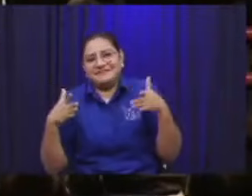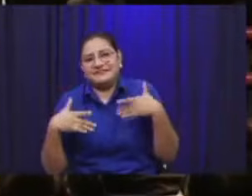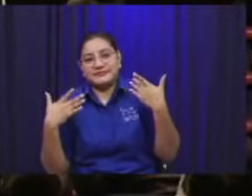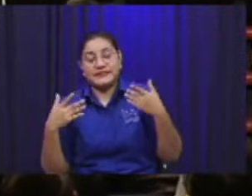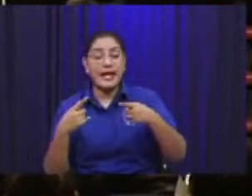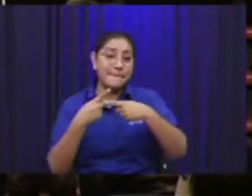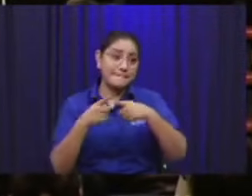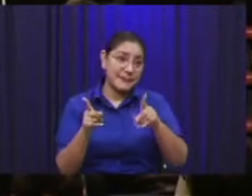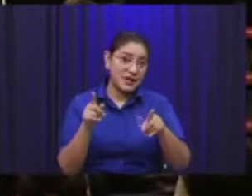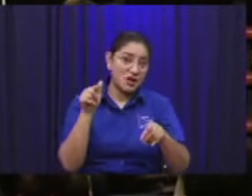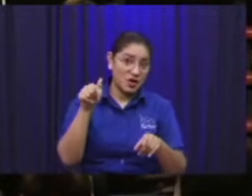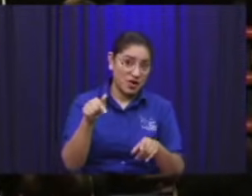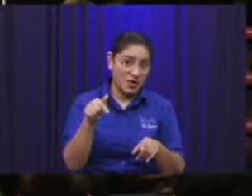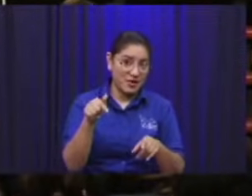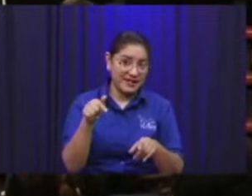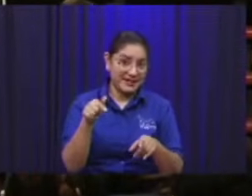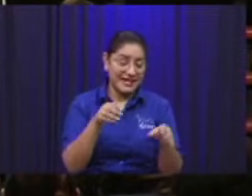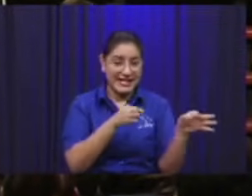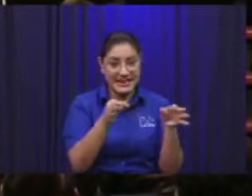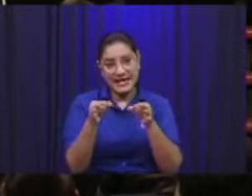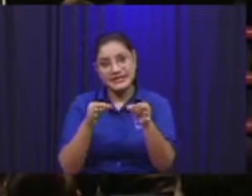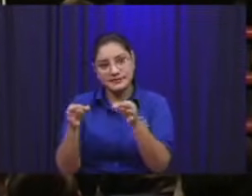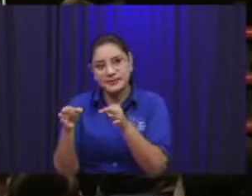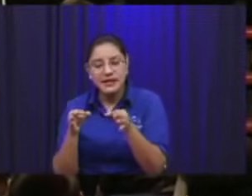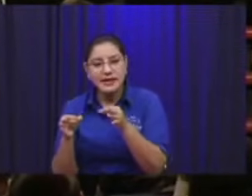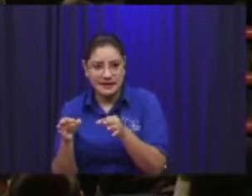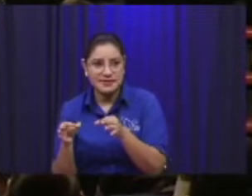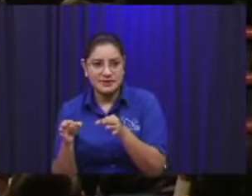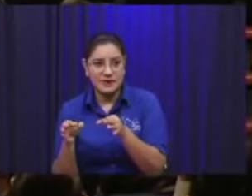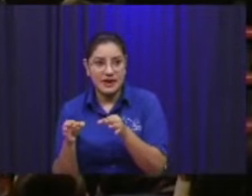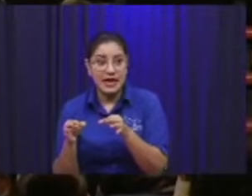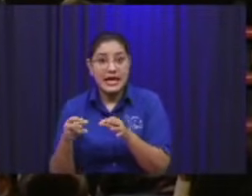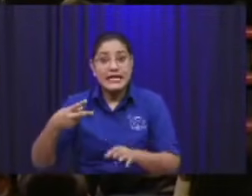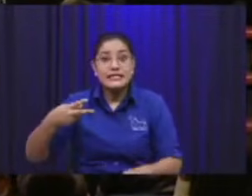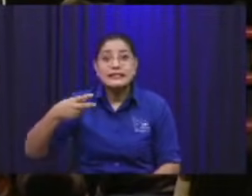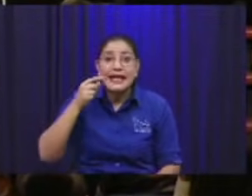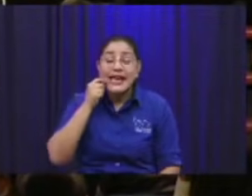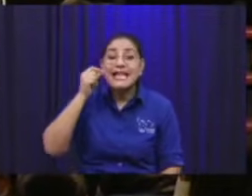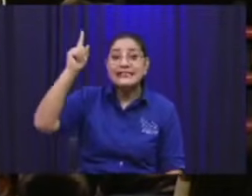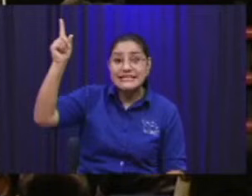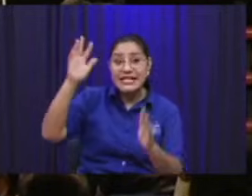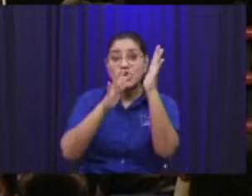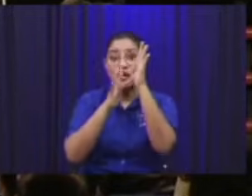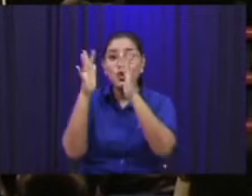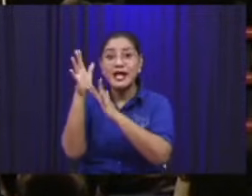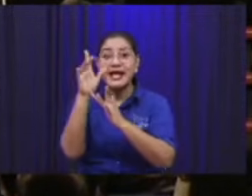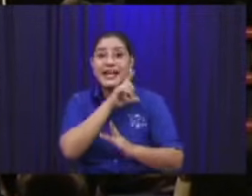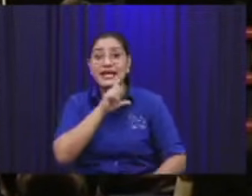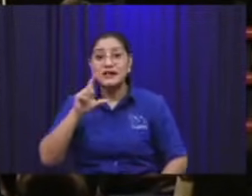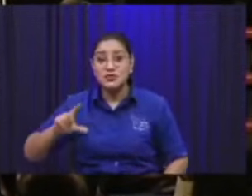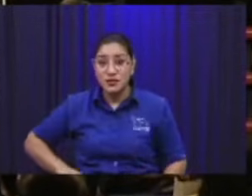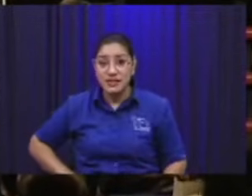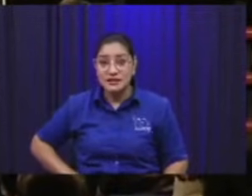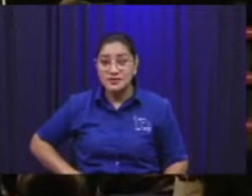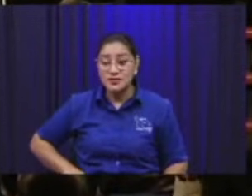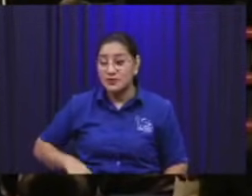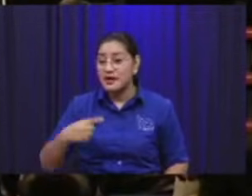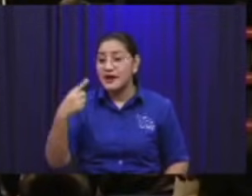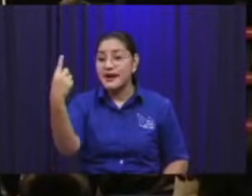que estamos viendo acá es que nuestro señor jesucristo ya está en el altar